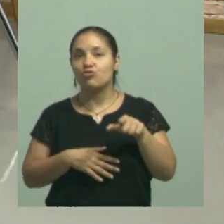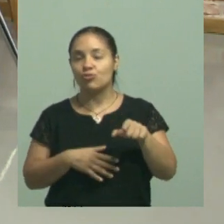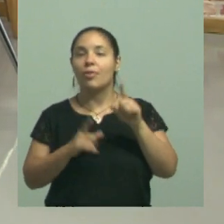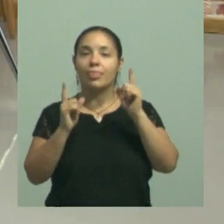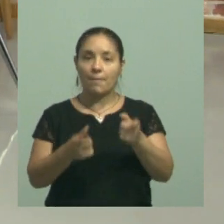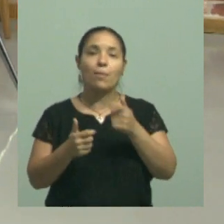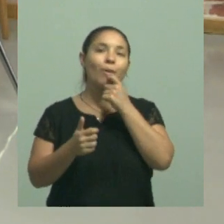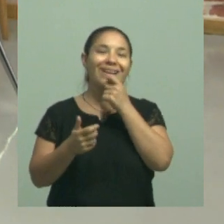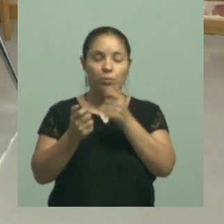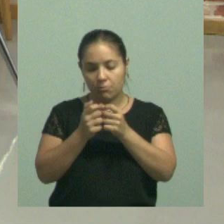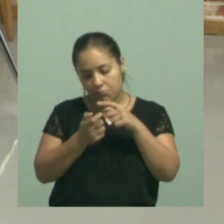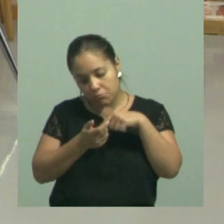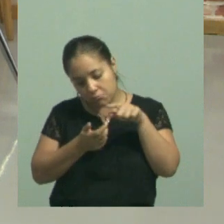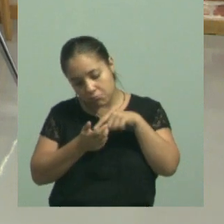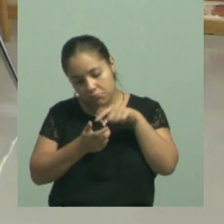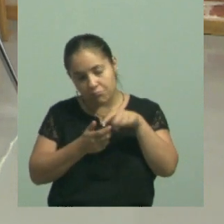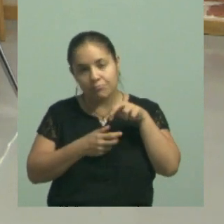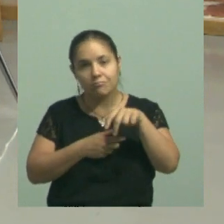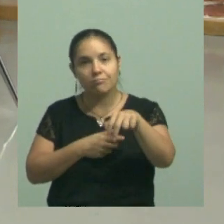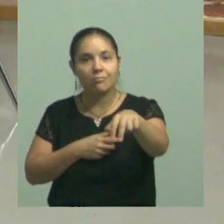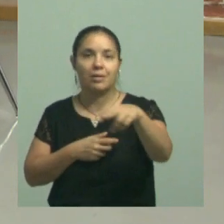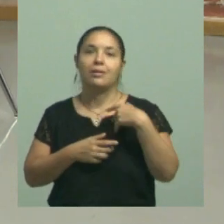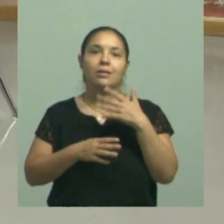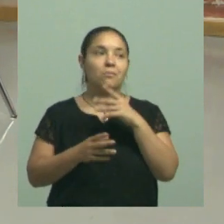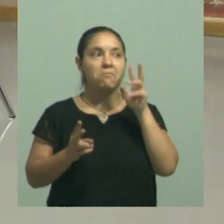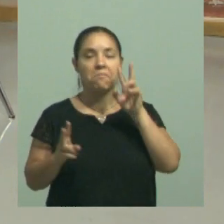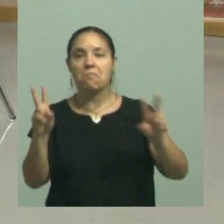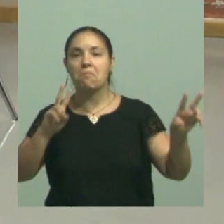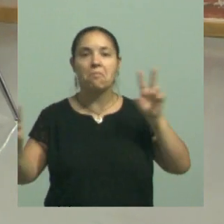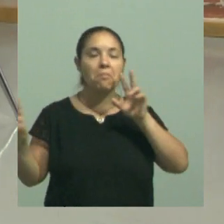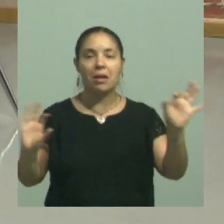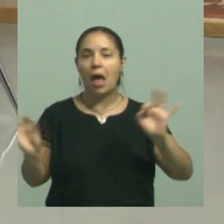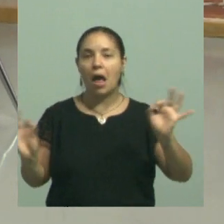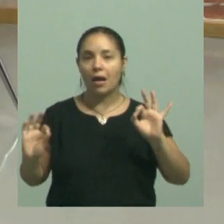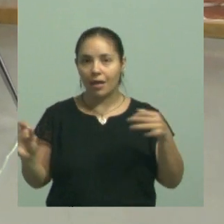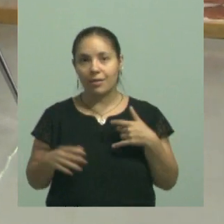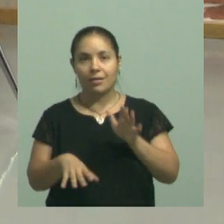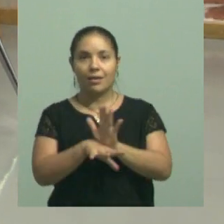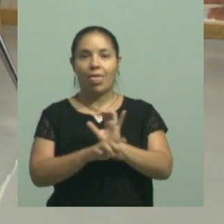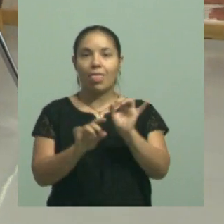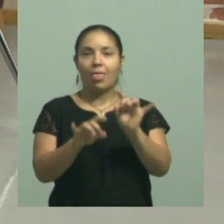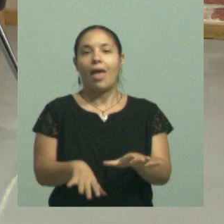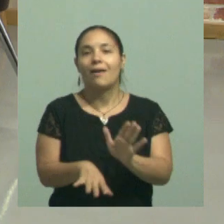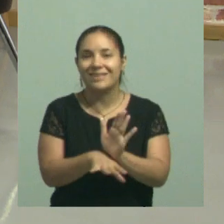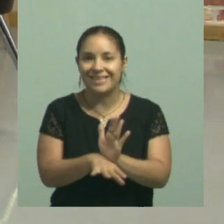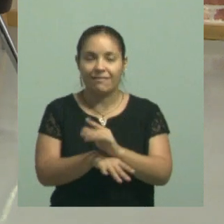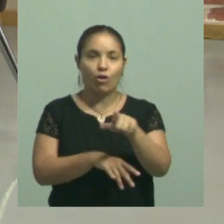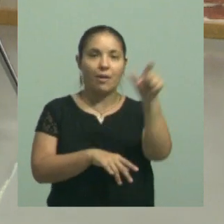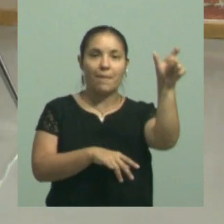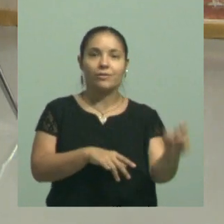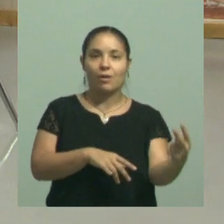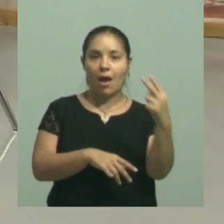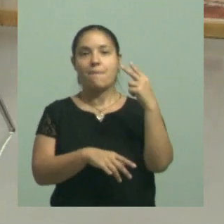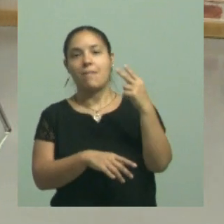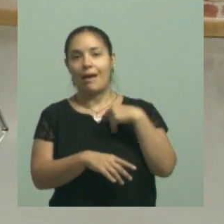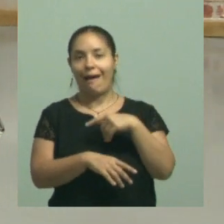anda con el celular mirándolo y tampoco registra lo que está pasando a su alrededor. Y mientras más vulnerables aparezcamos a las demás personas, obviamente somos